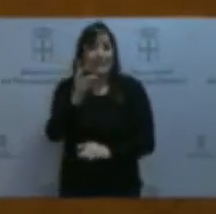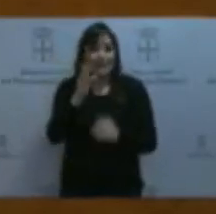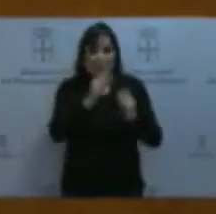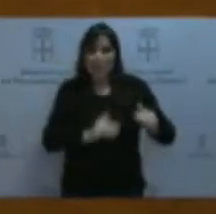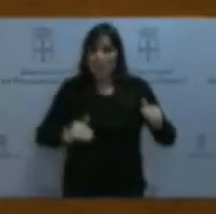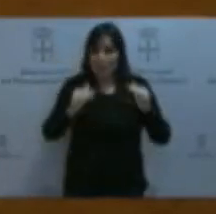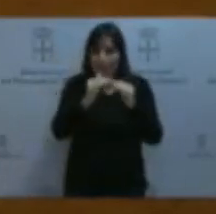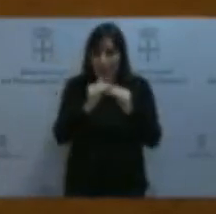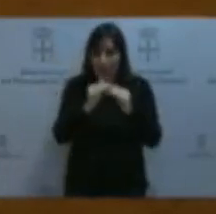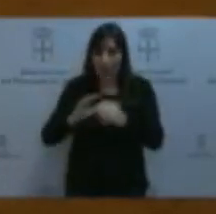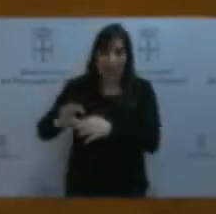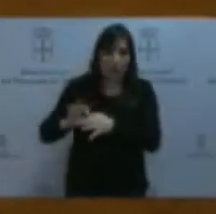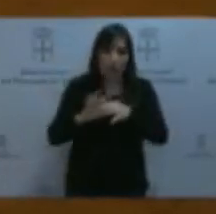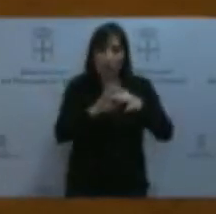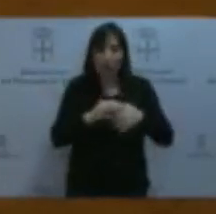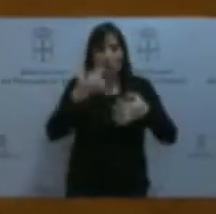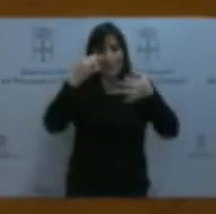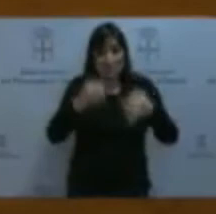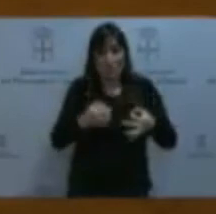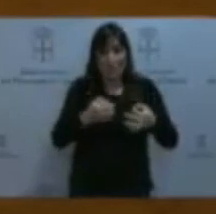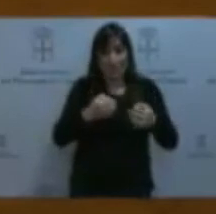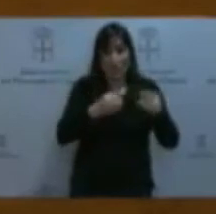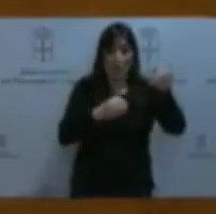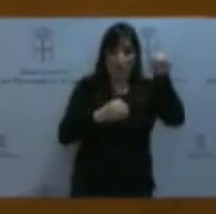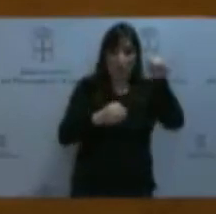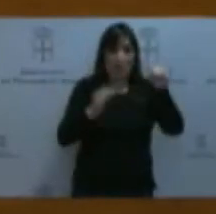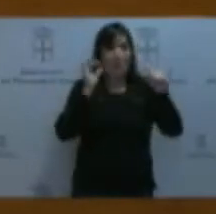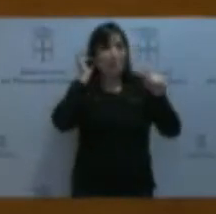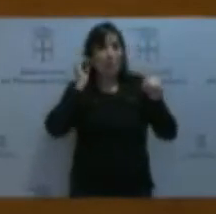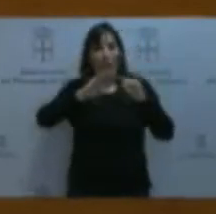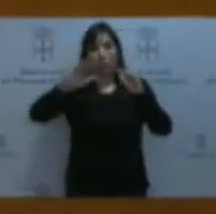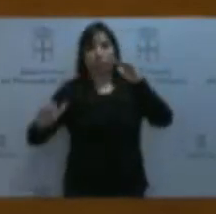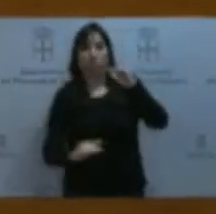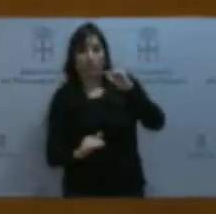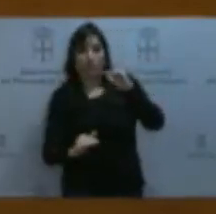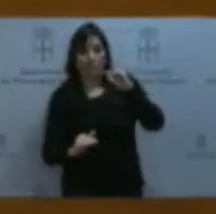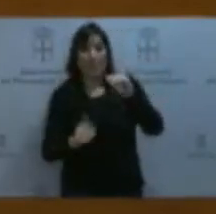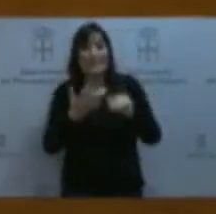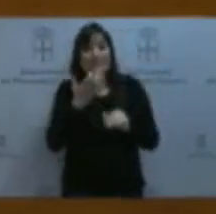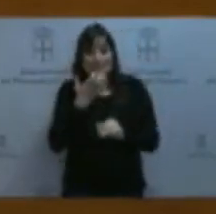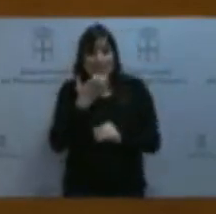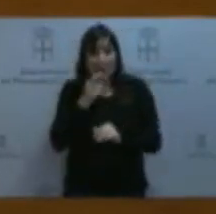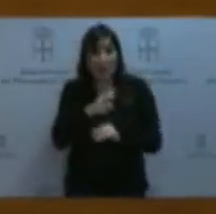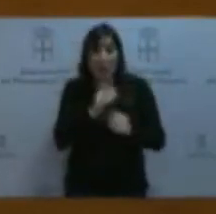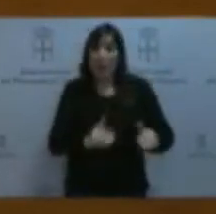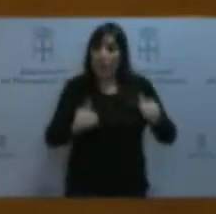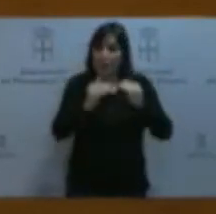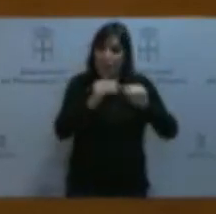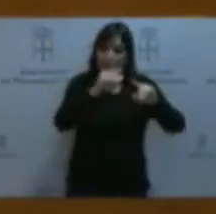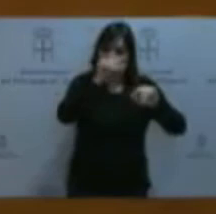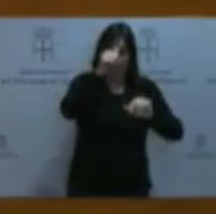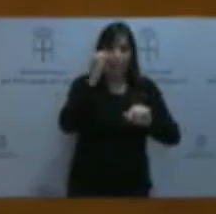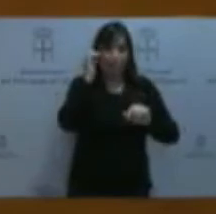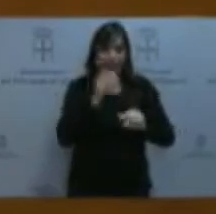desigualdad de género y tasa de fecundidad. Es decir, analizan que allí donde se promueve la igualdad de género se elevan las tasas de